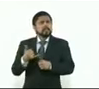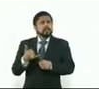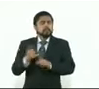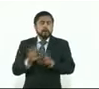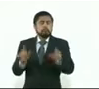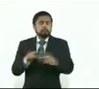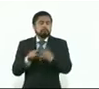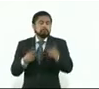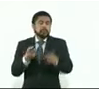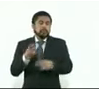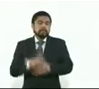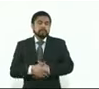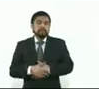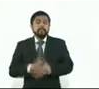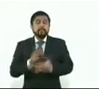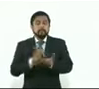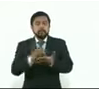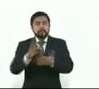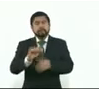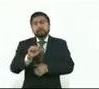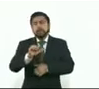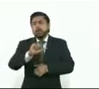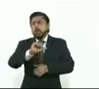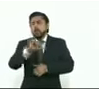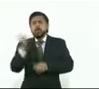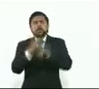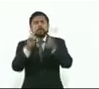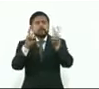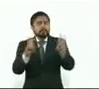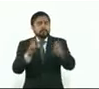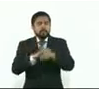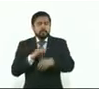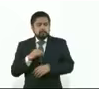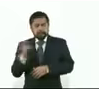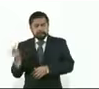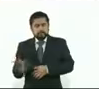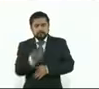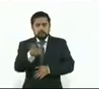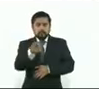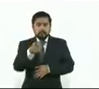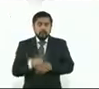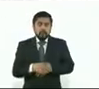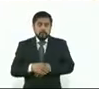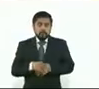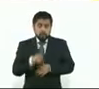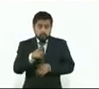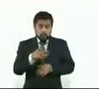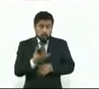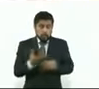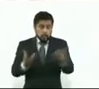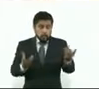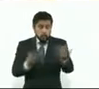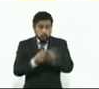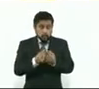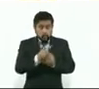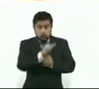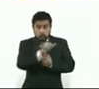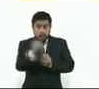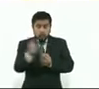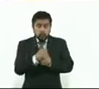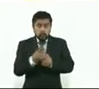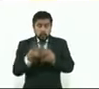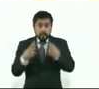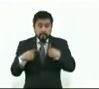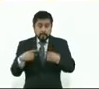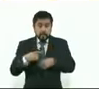nada más. Ok, gracias doctora. En otro tema, digo, ya se ha pronunciado en compañía con los otros gobernadores de la Cuarta Transformación sobre el